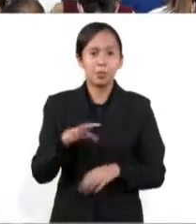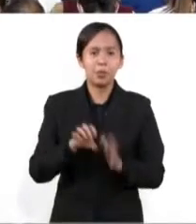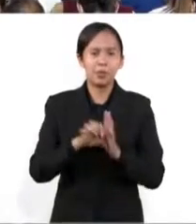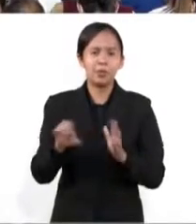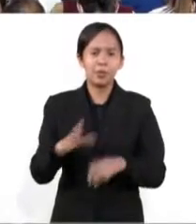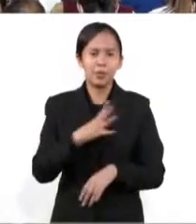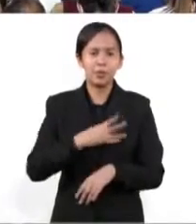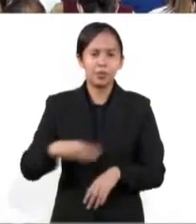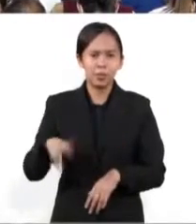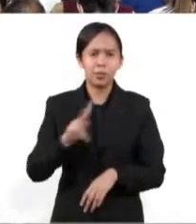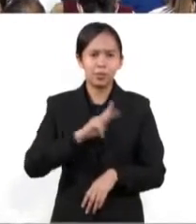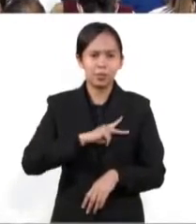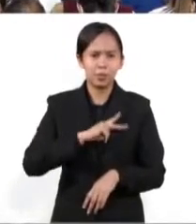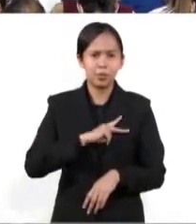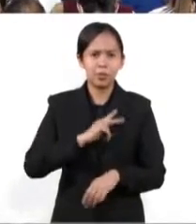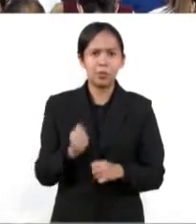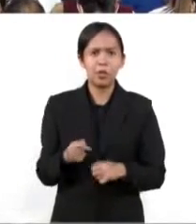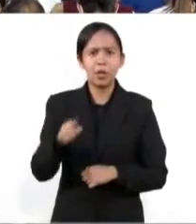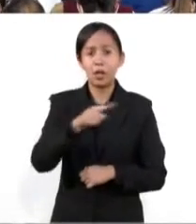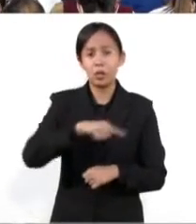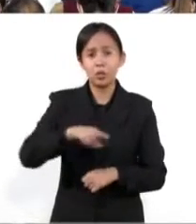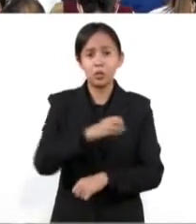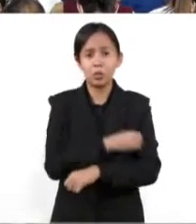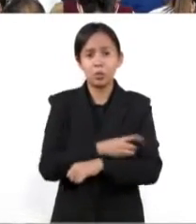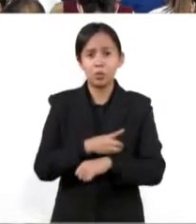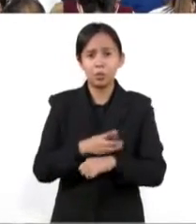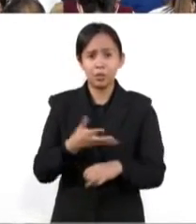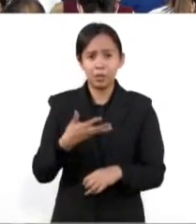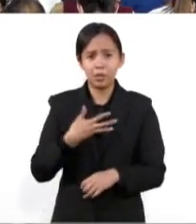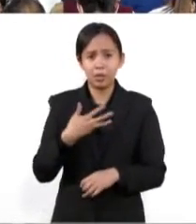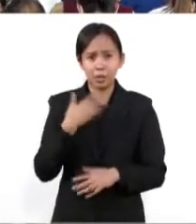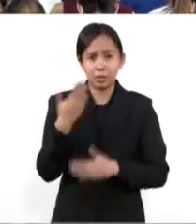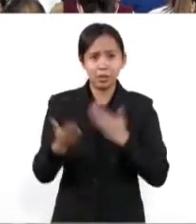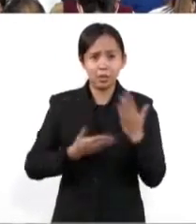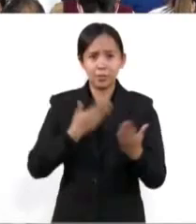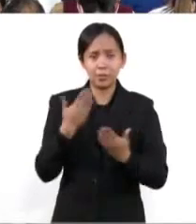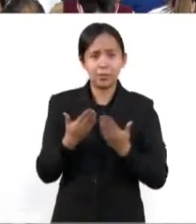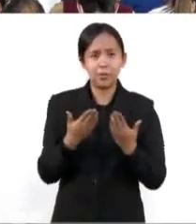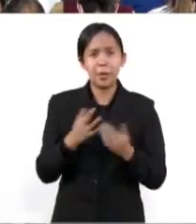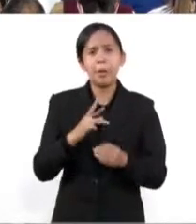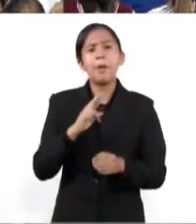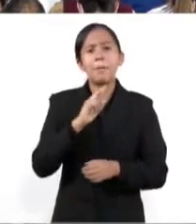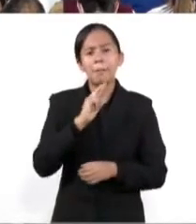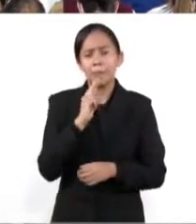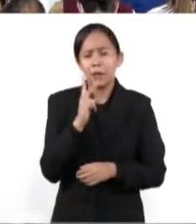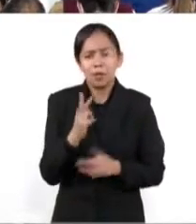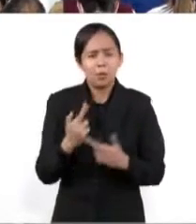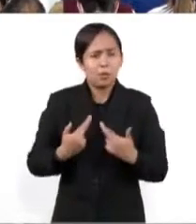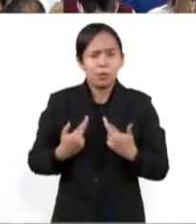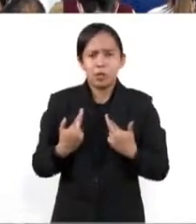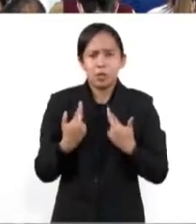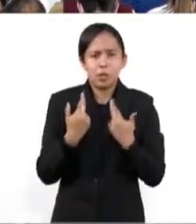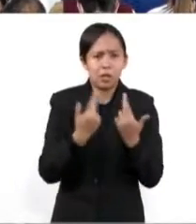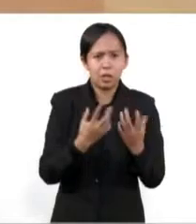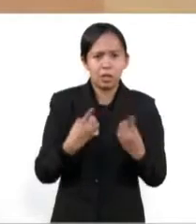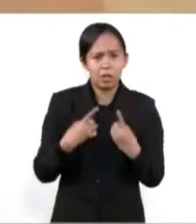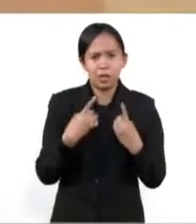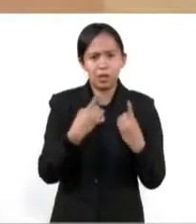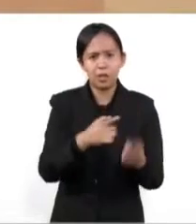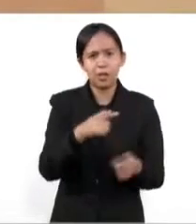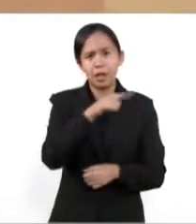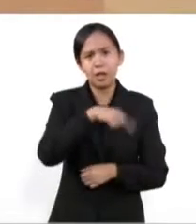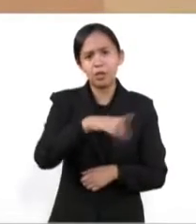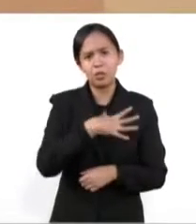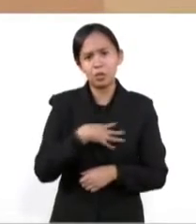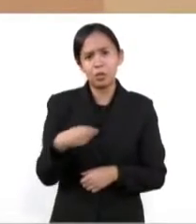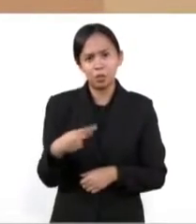hijos, pues la oportunidad que ellos tengan de estudiar, pues evidentemente es el mejor regalo que le pueda dar un padre o una madre a sus